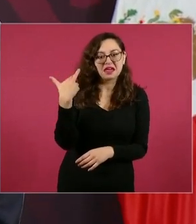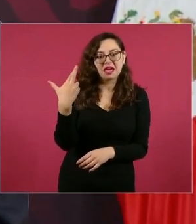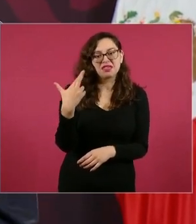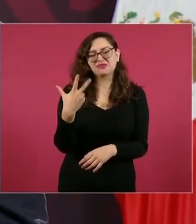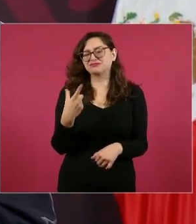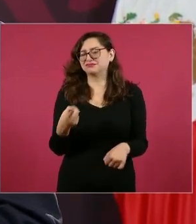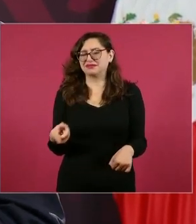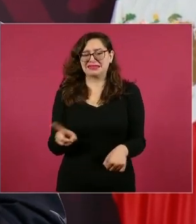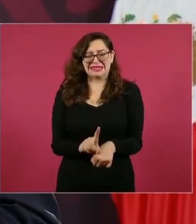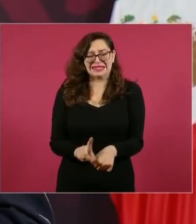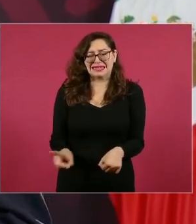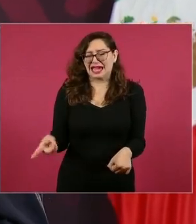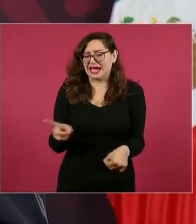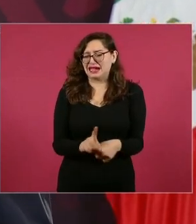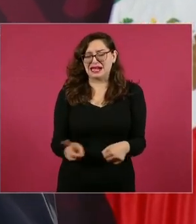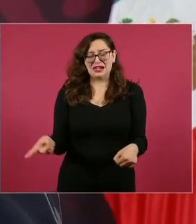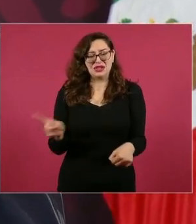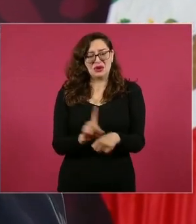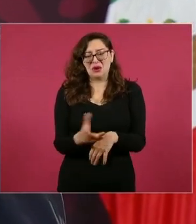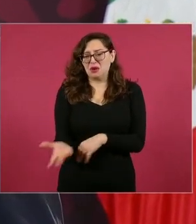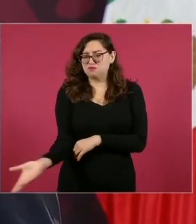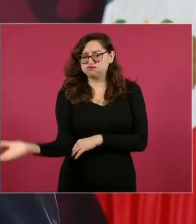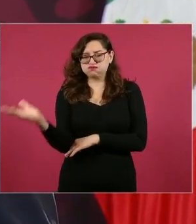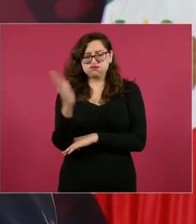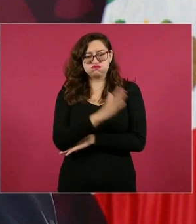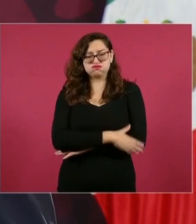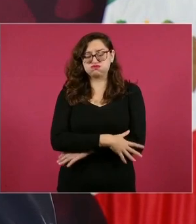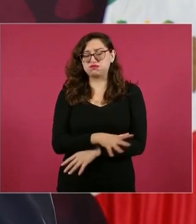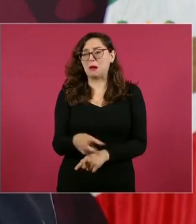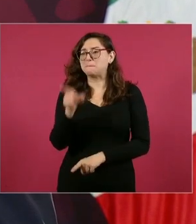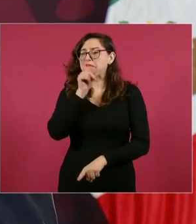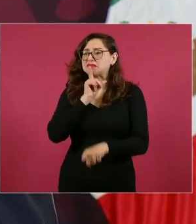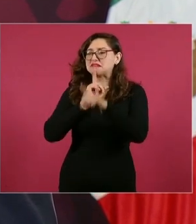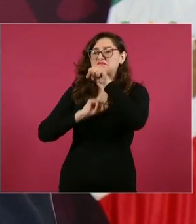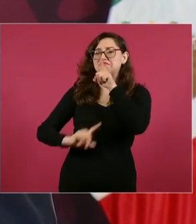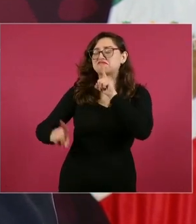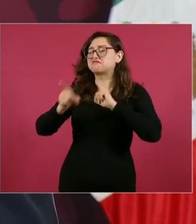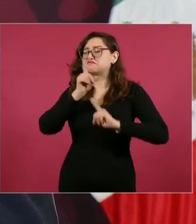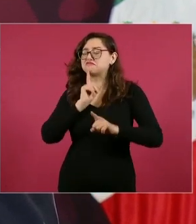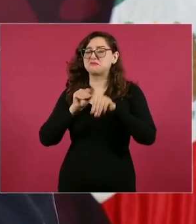están entregados por entero a la